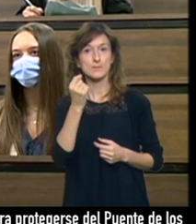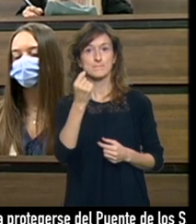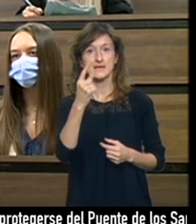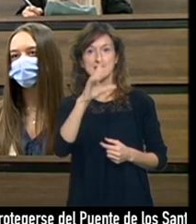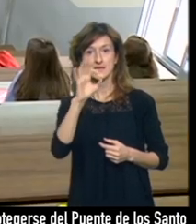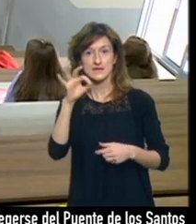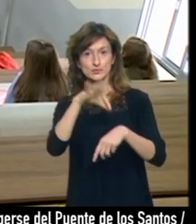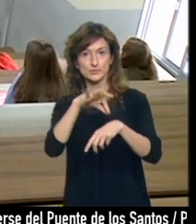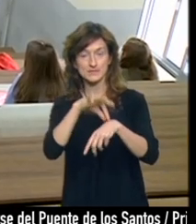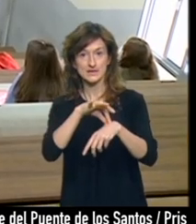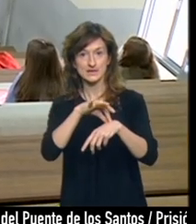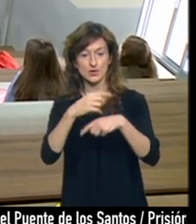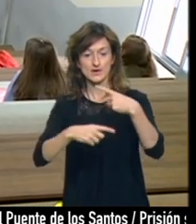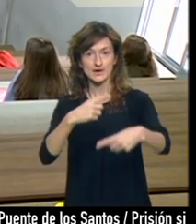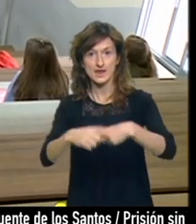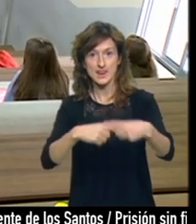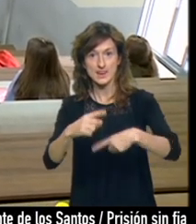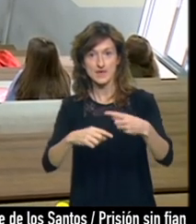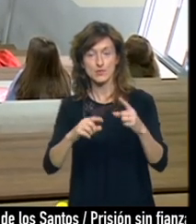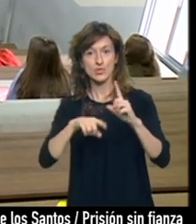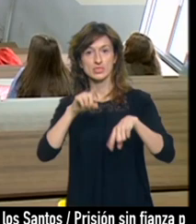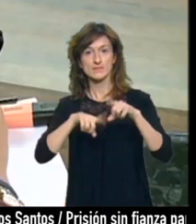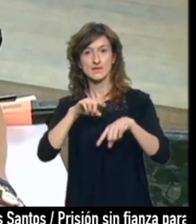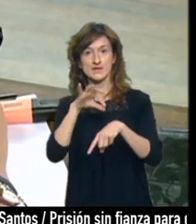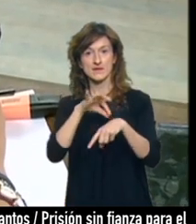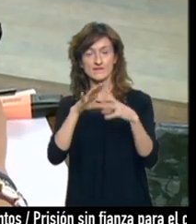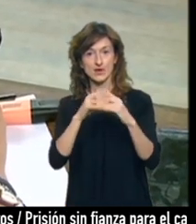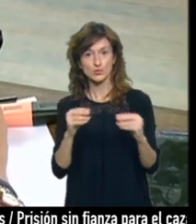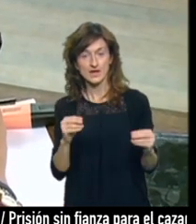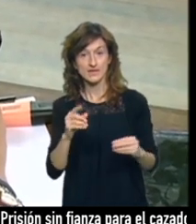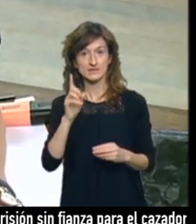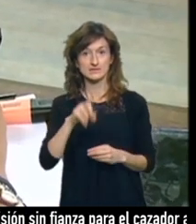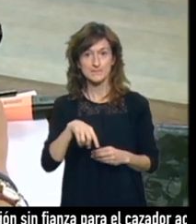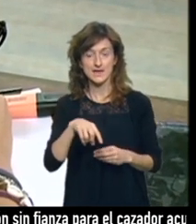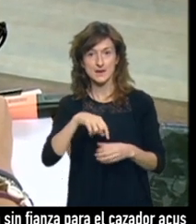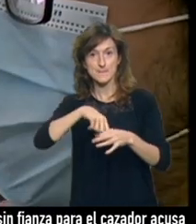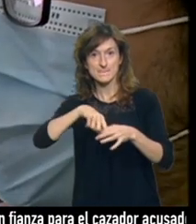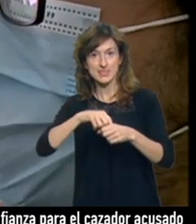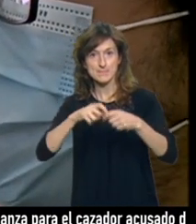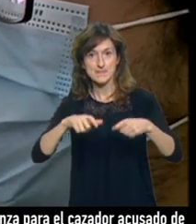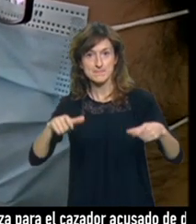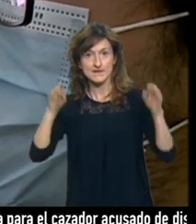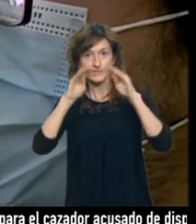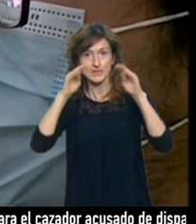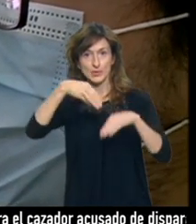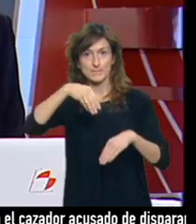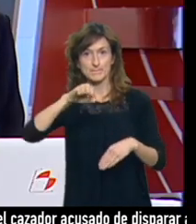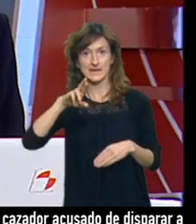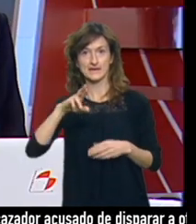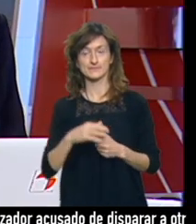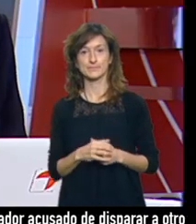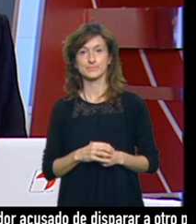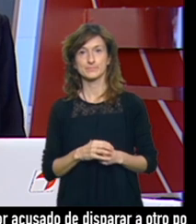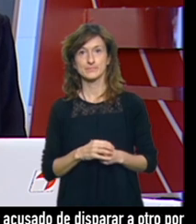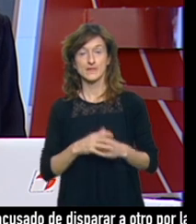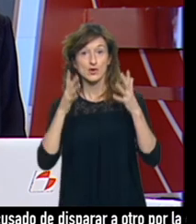1.500 médicos y su relevo no solo depende de las facultades, sino del aumento de plazas de formación MIR.